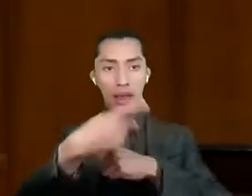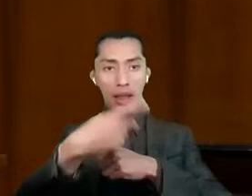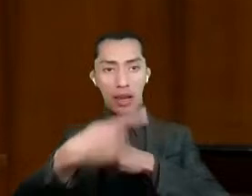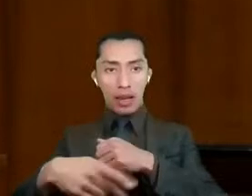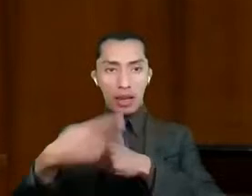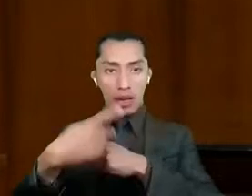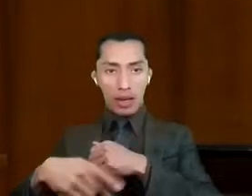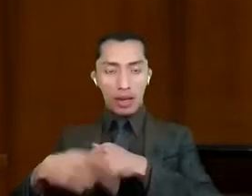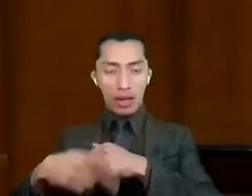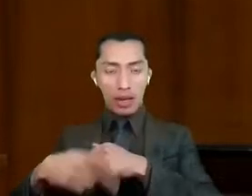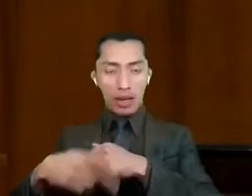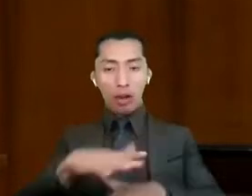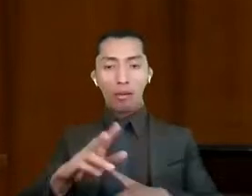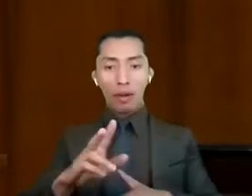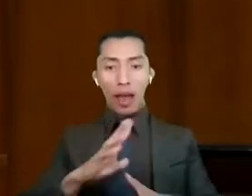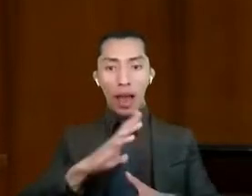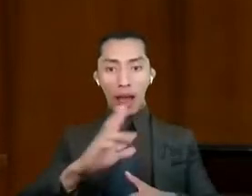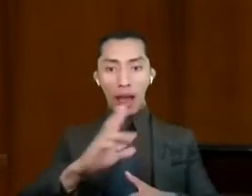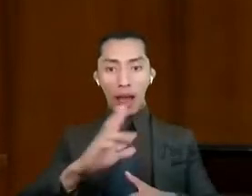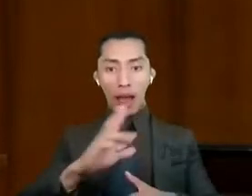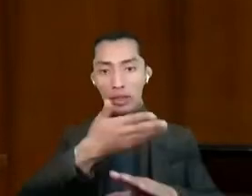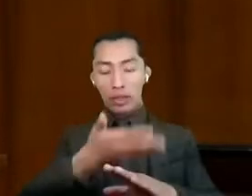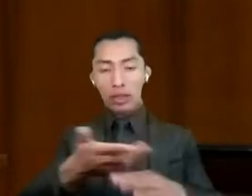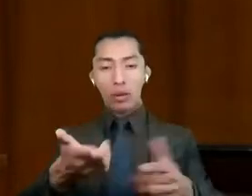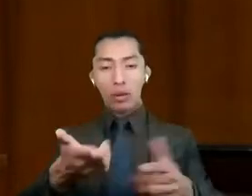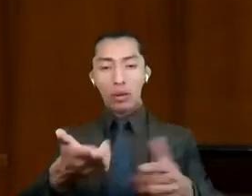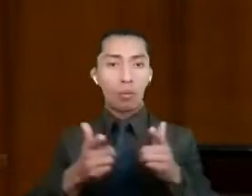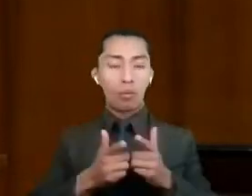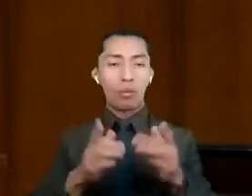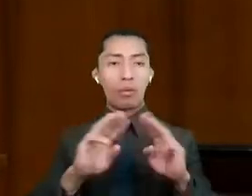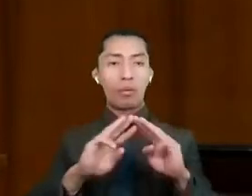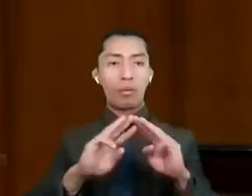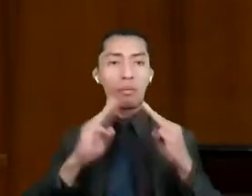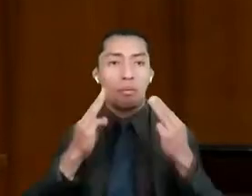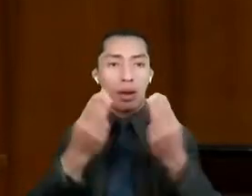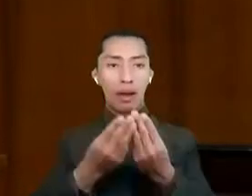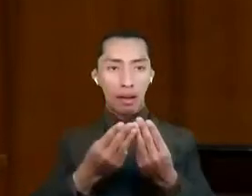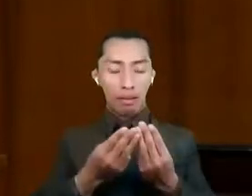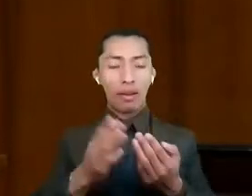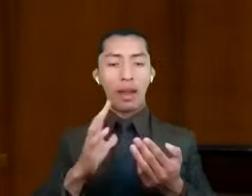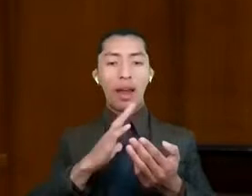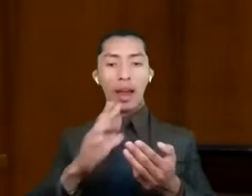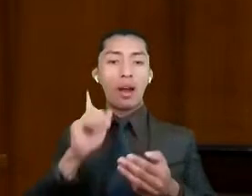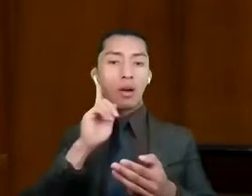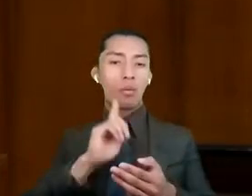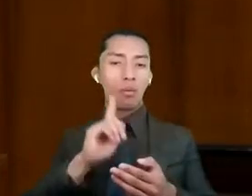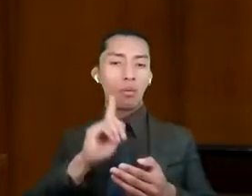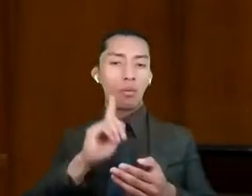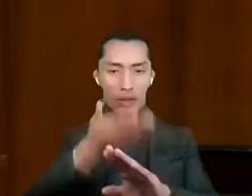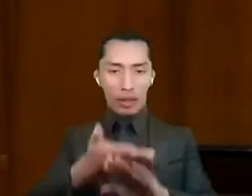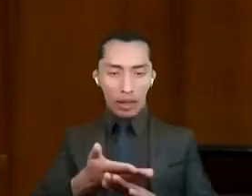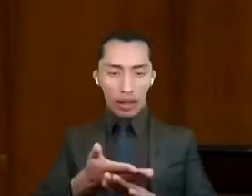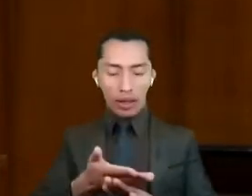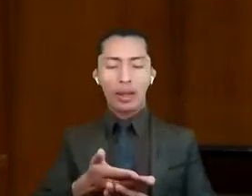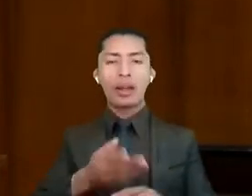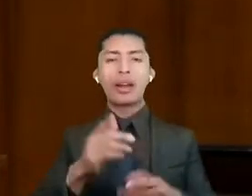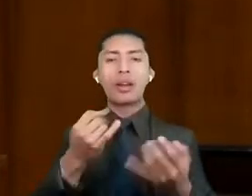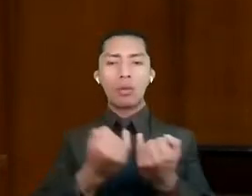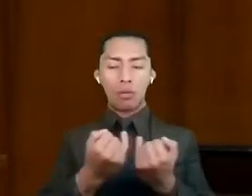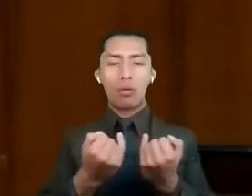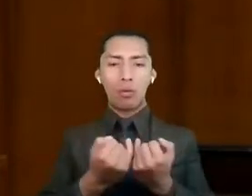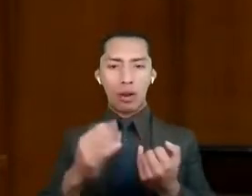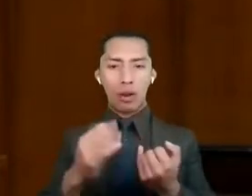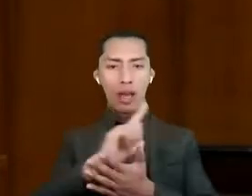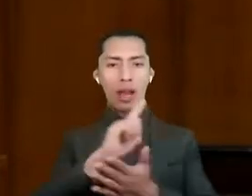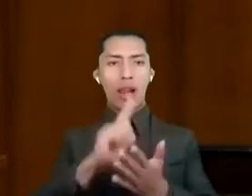a la violencia por grupos delincuenciales, violencia de género y los altos índices de delitos